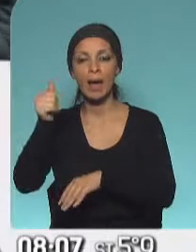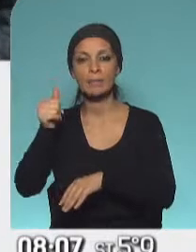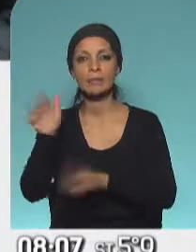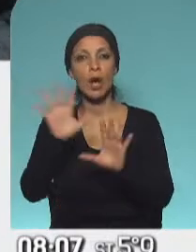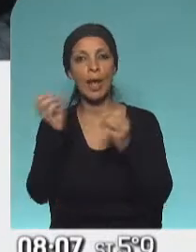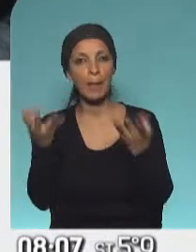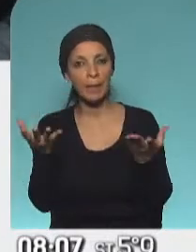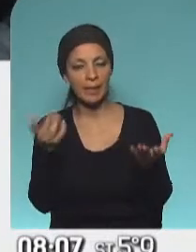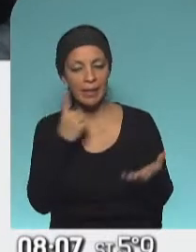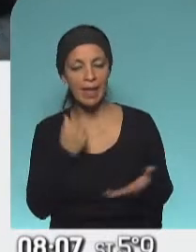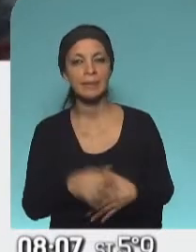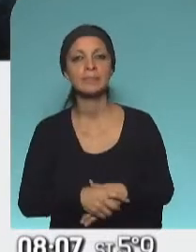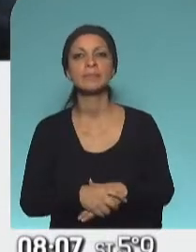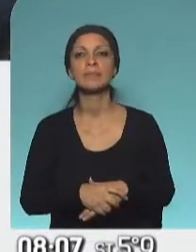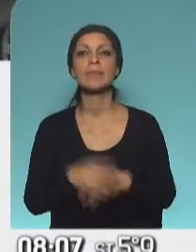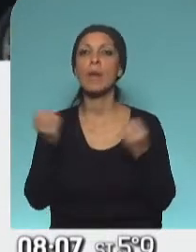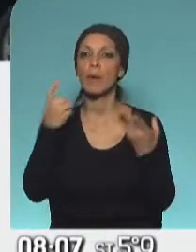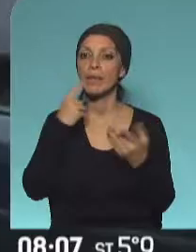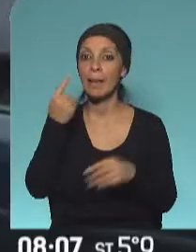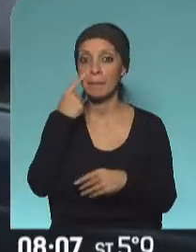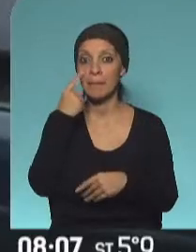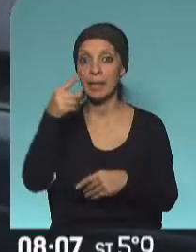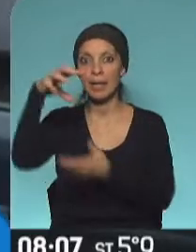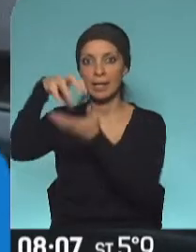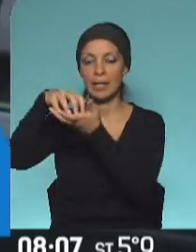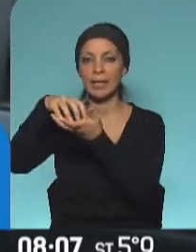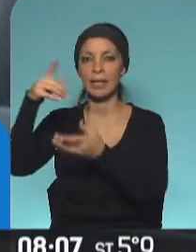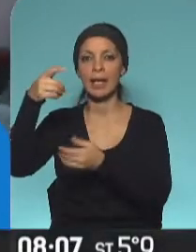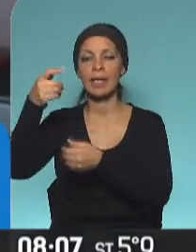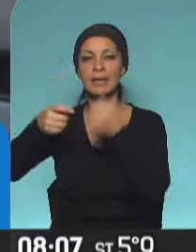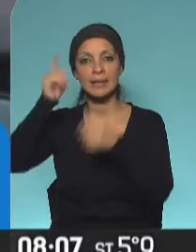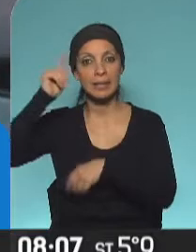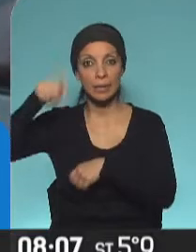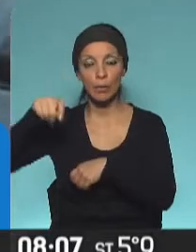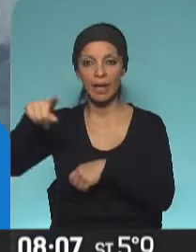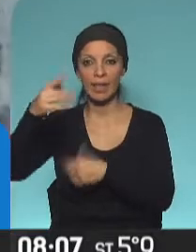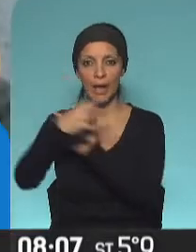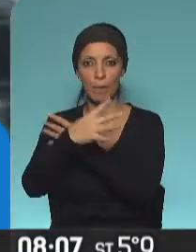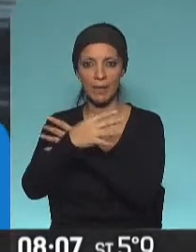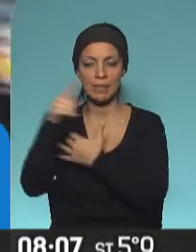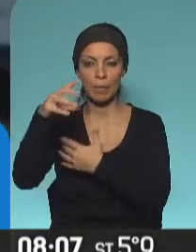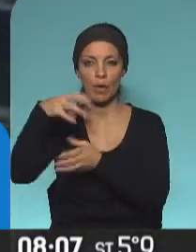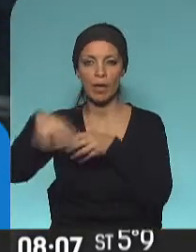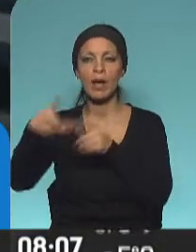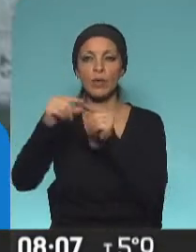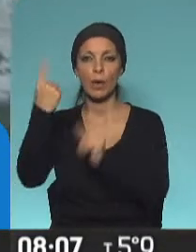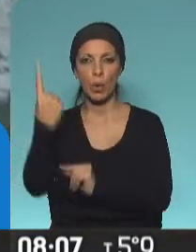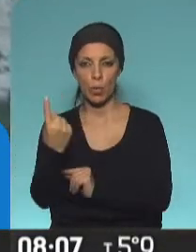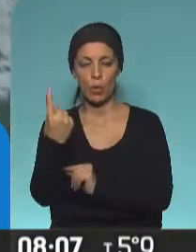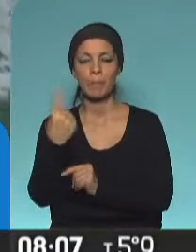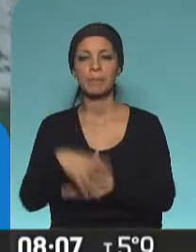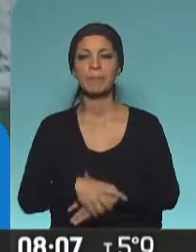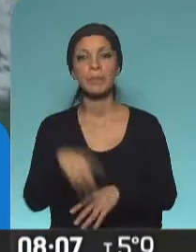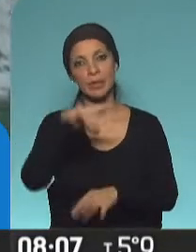pero buen día buen día pablo buendía silvia fíjense de los tribunales de lomas de zamora tribunal lo correccional por supuesto criminal número 1 récord en